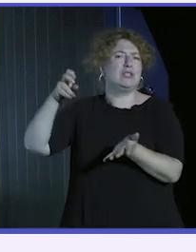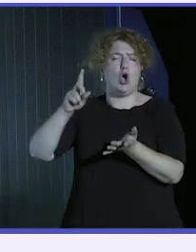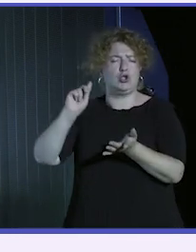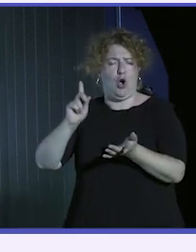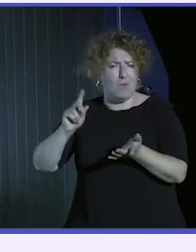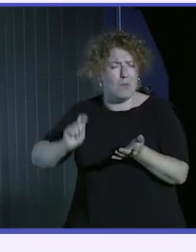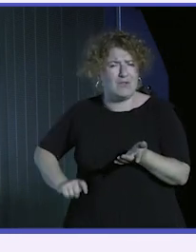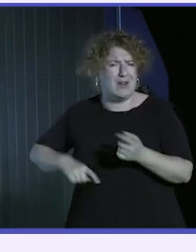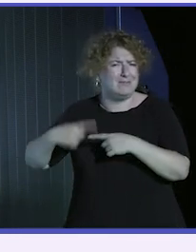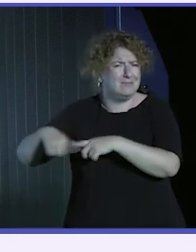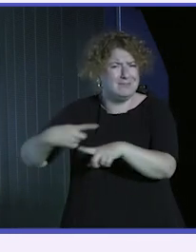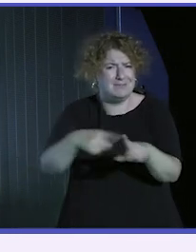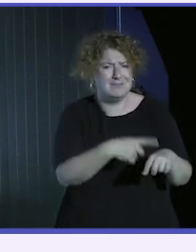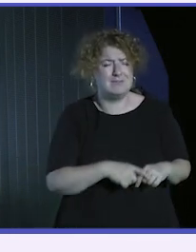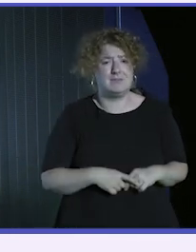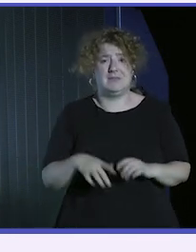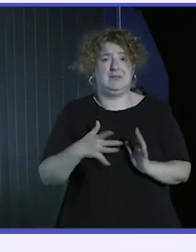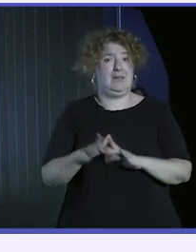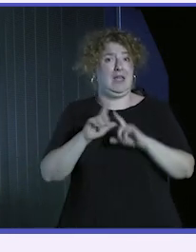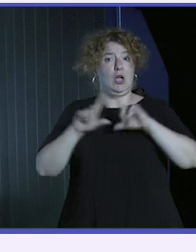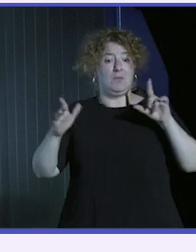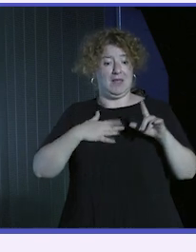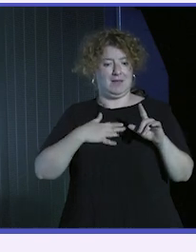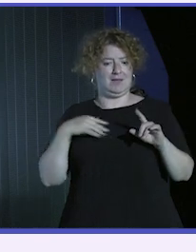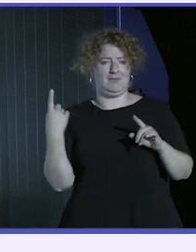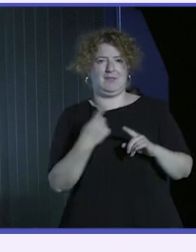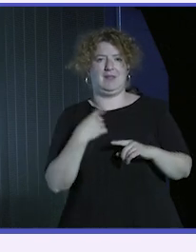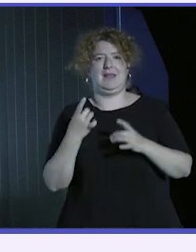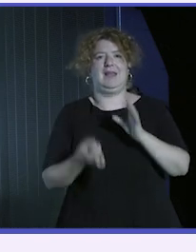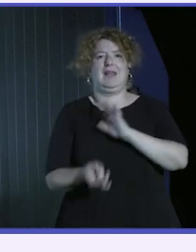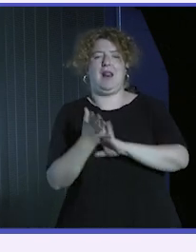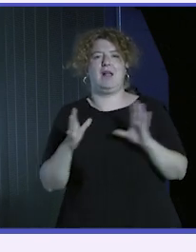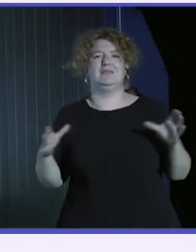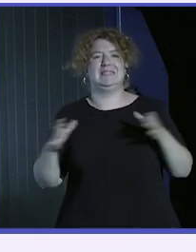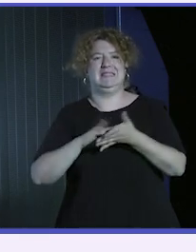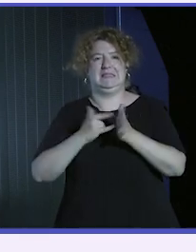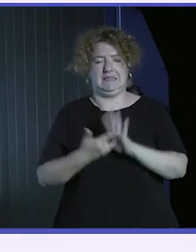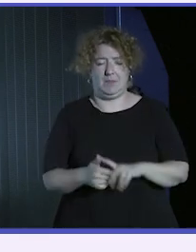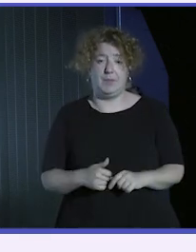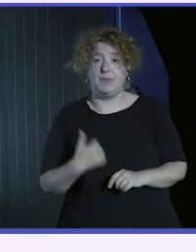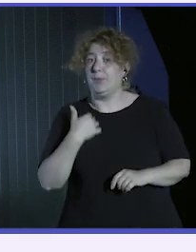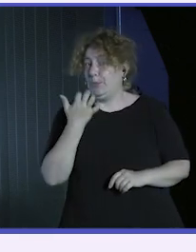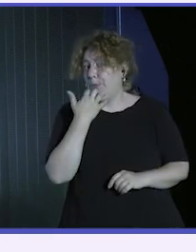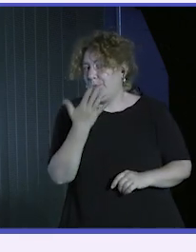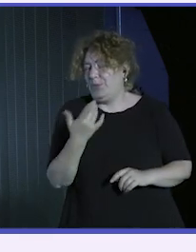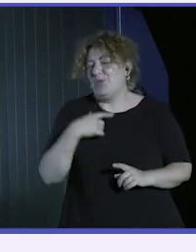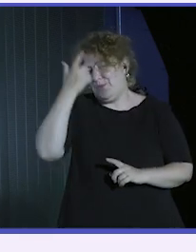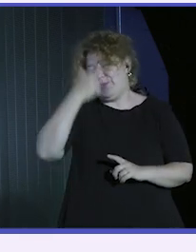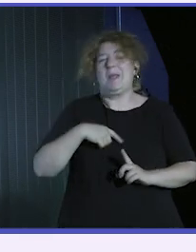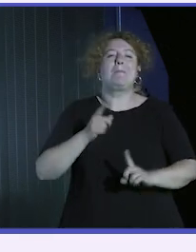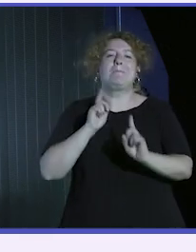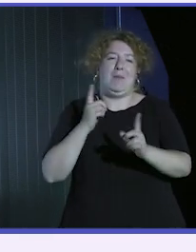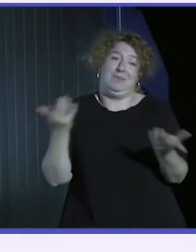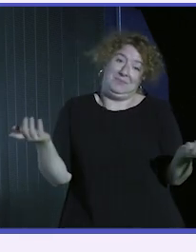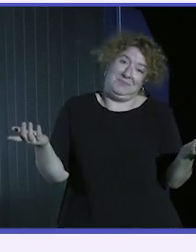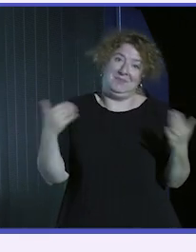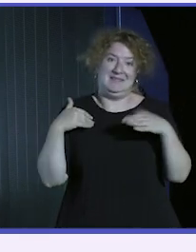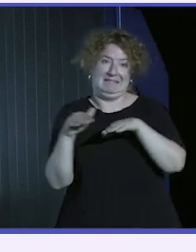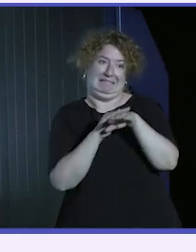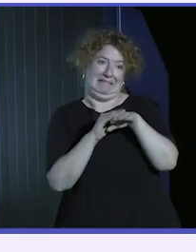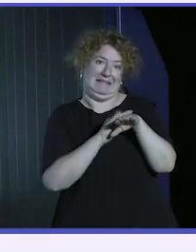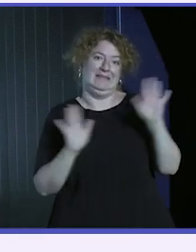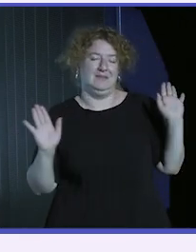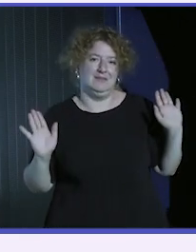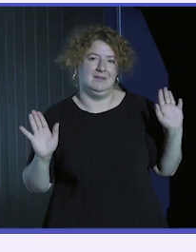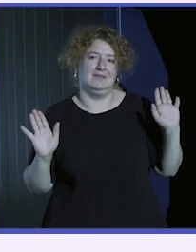los territorios tienen que formar sus propios ecosistemas. Y para poneros un ejemplo de ecosistema, yo como bilbaína que soy, ya me podéis perdonar,